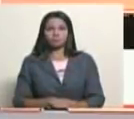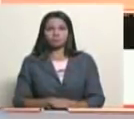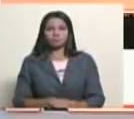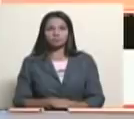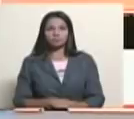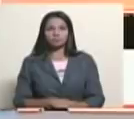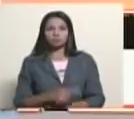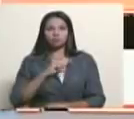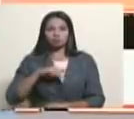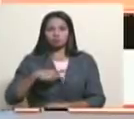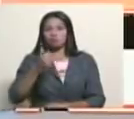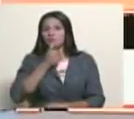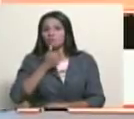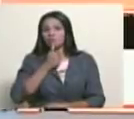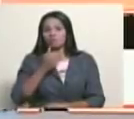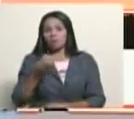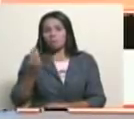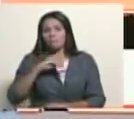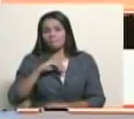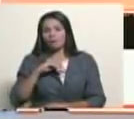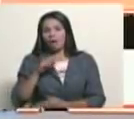hemos aguantado la embestida